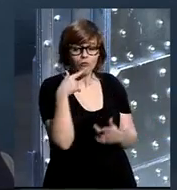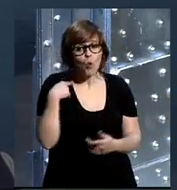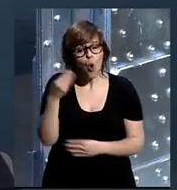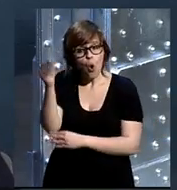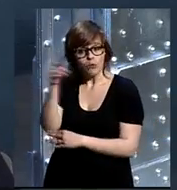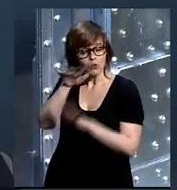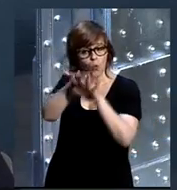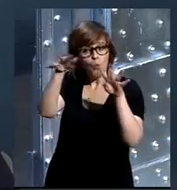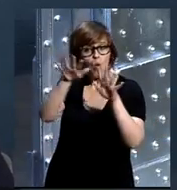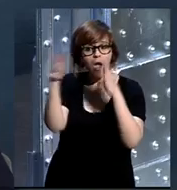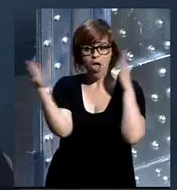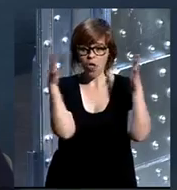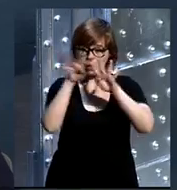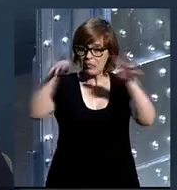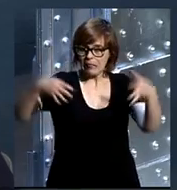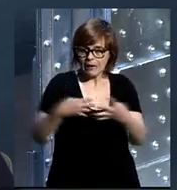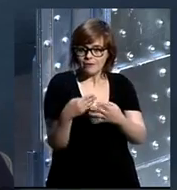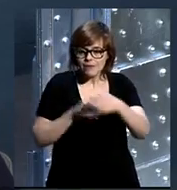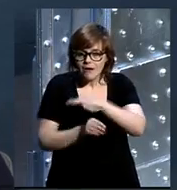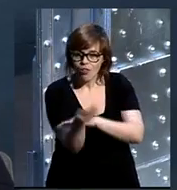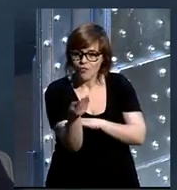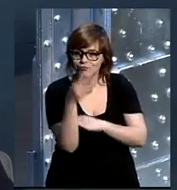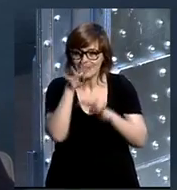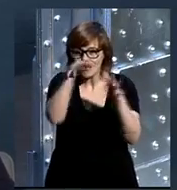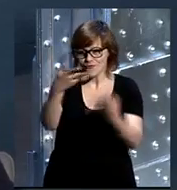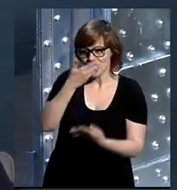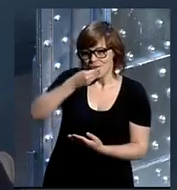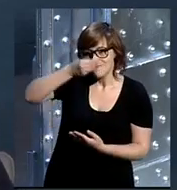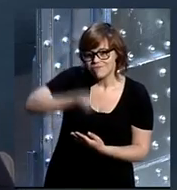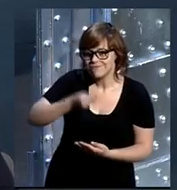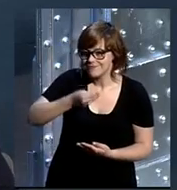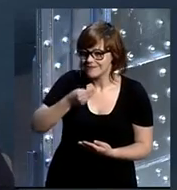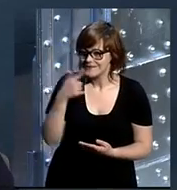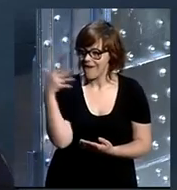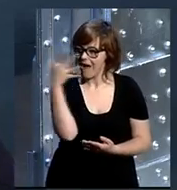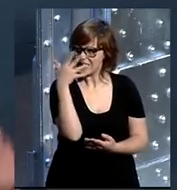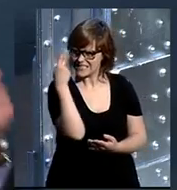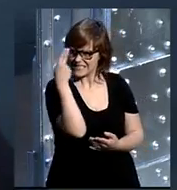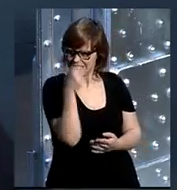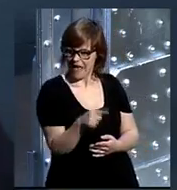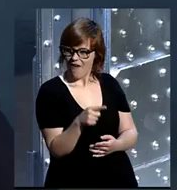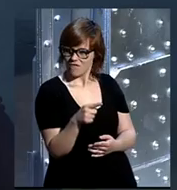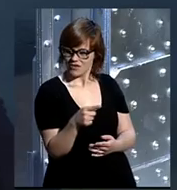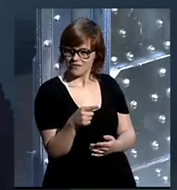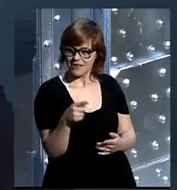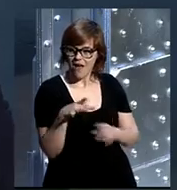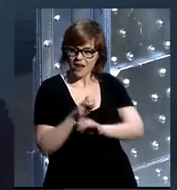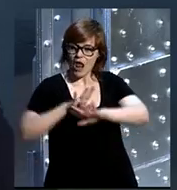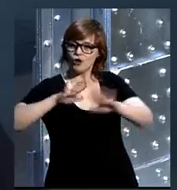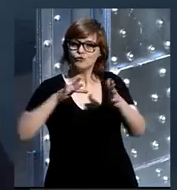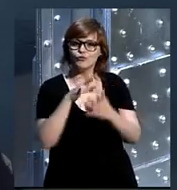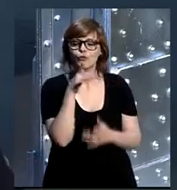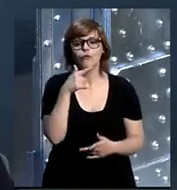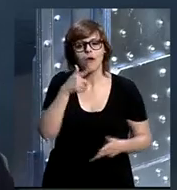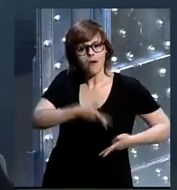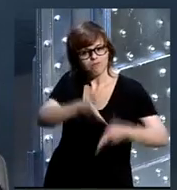de Internet, que entienden muy bien cómo funciona Internet, que huelen muy bien cuándo estás prestando el consentimiento y